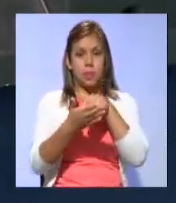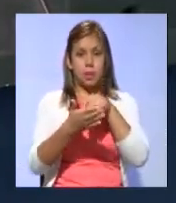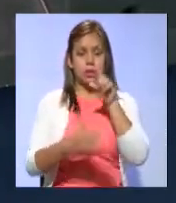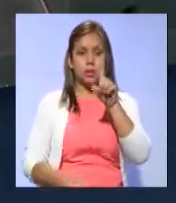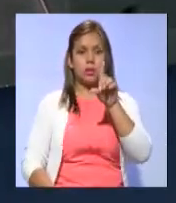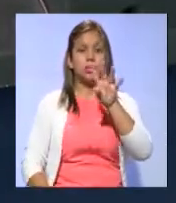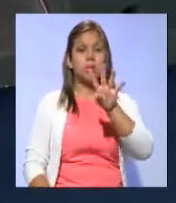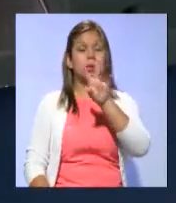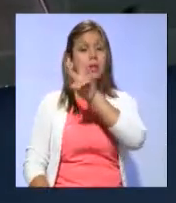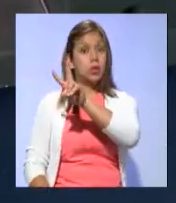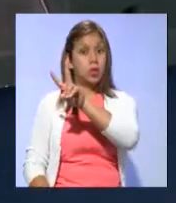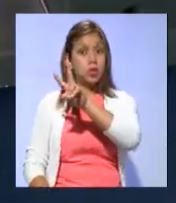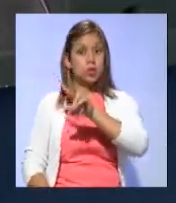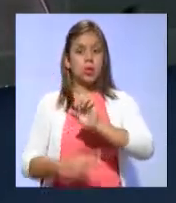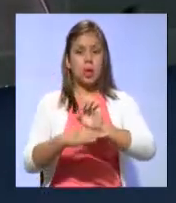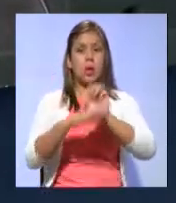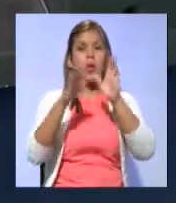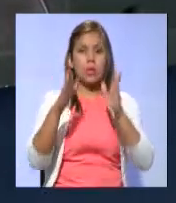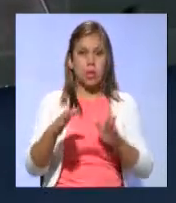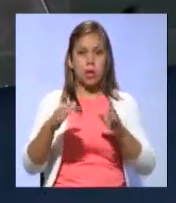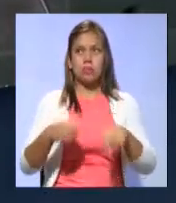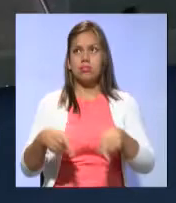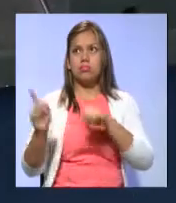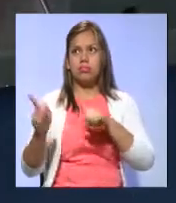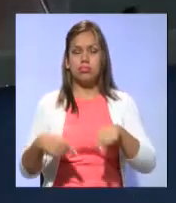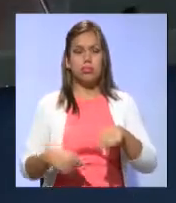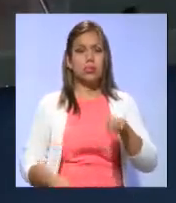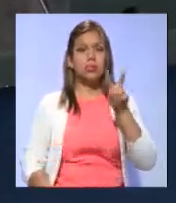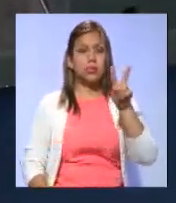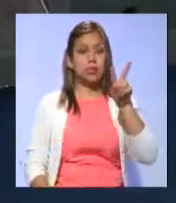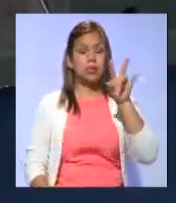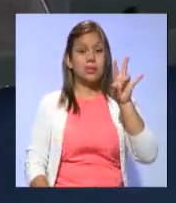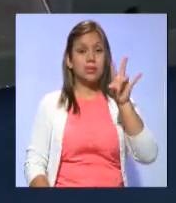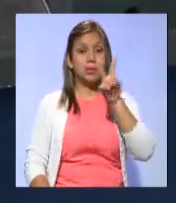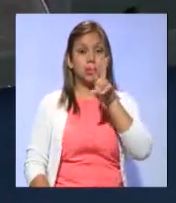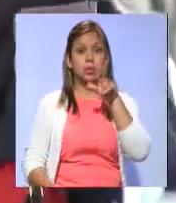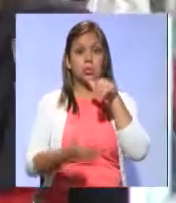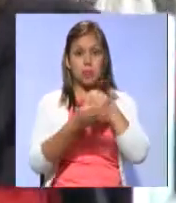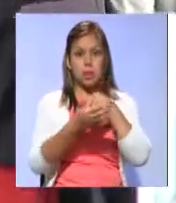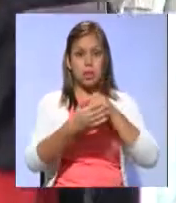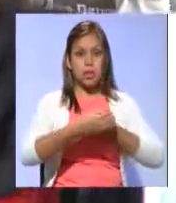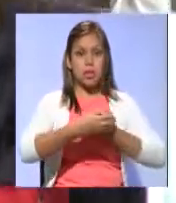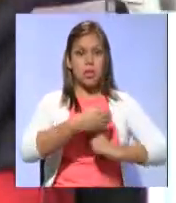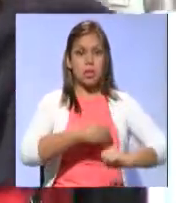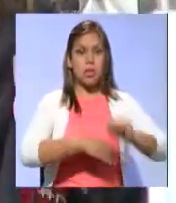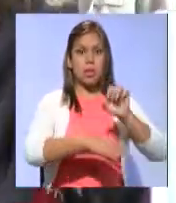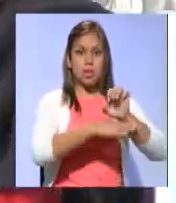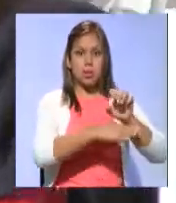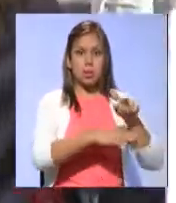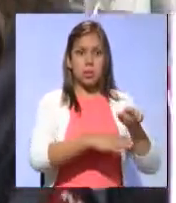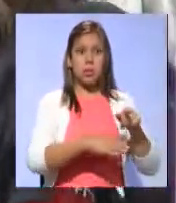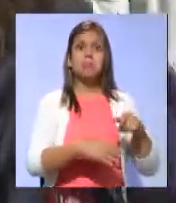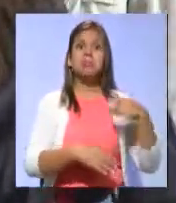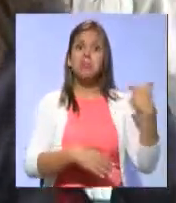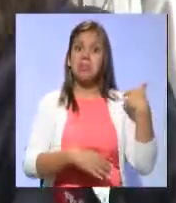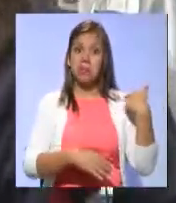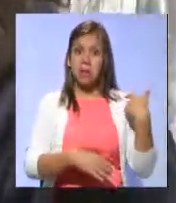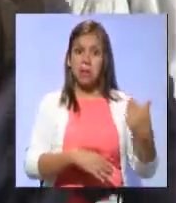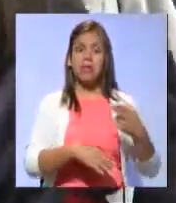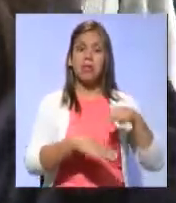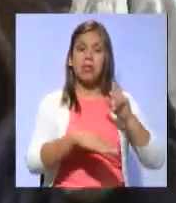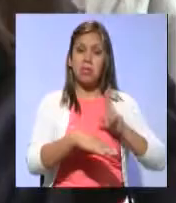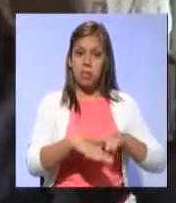141.582 inmigrantes ecuatorianos y otras 272.900 personas nacidas en Ecuador tienen la nacionalidad española, según